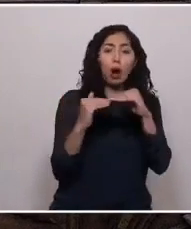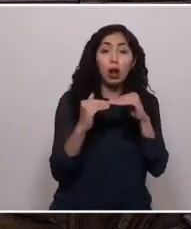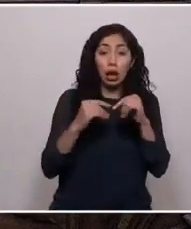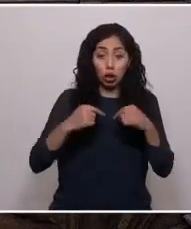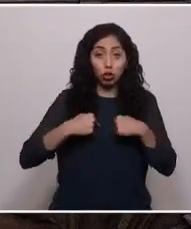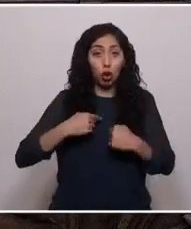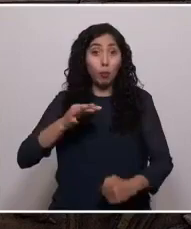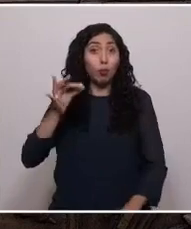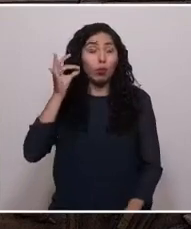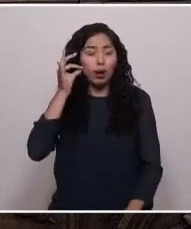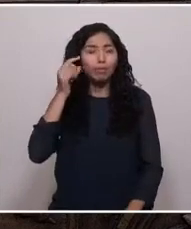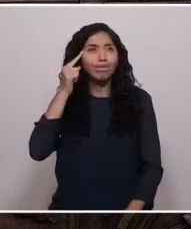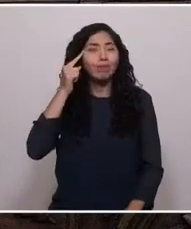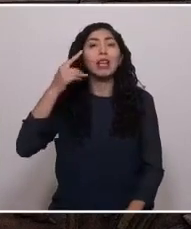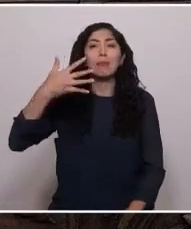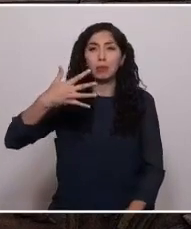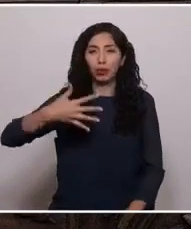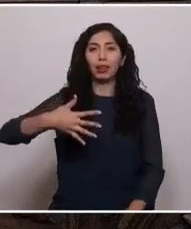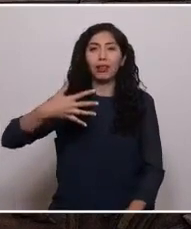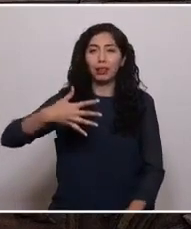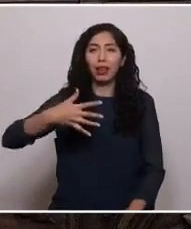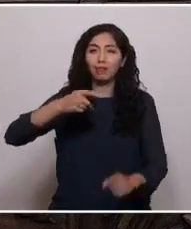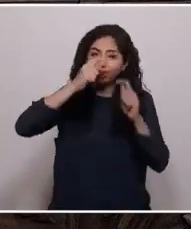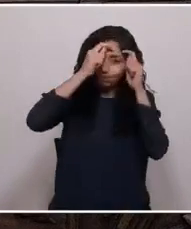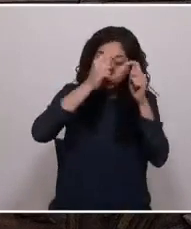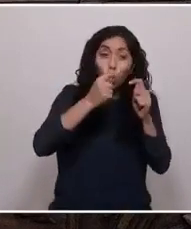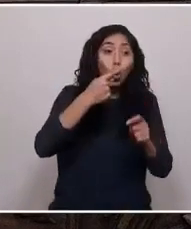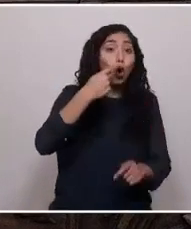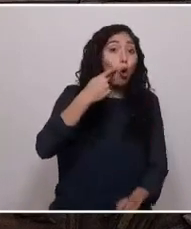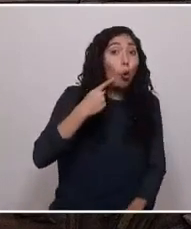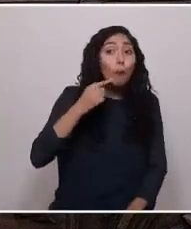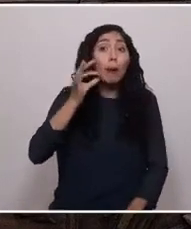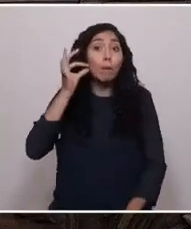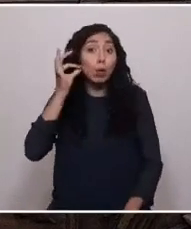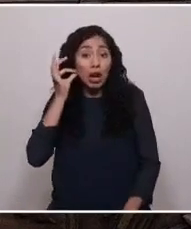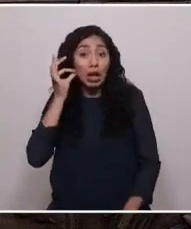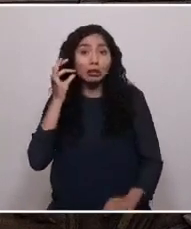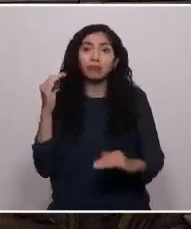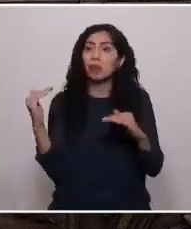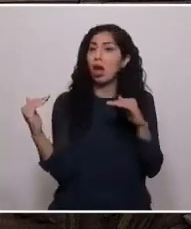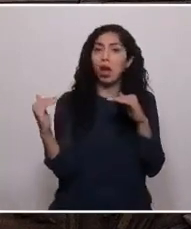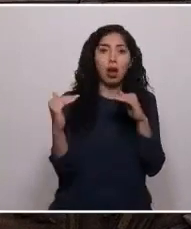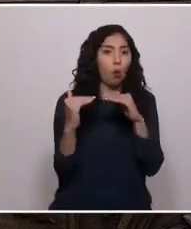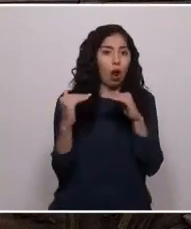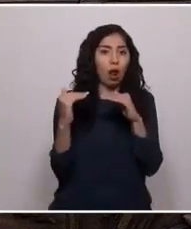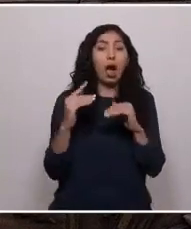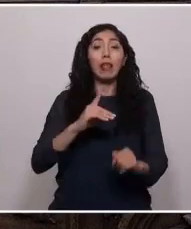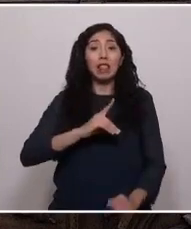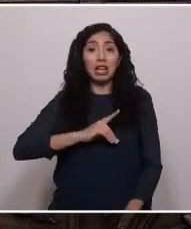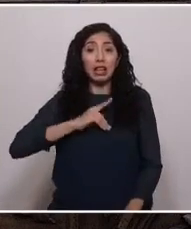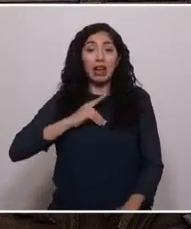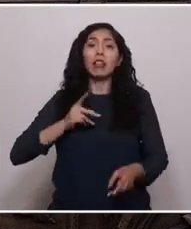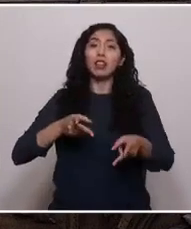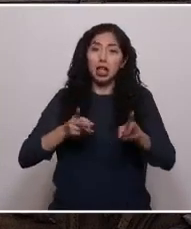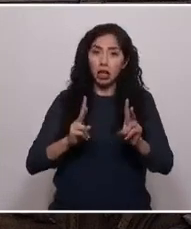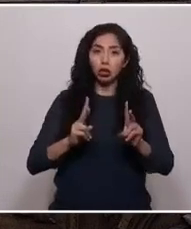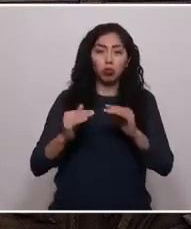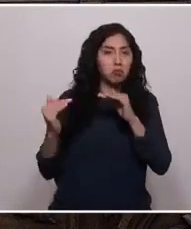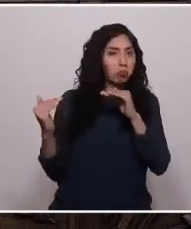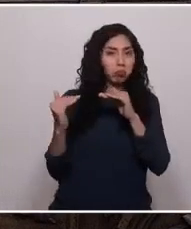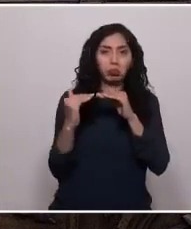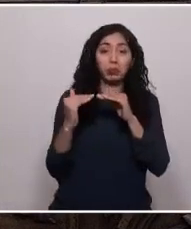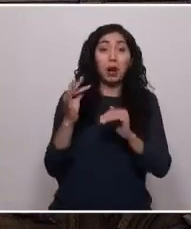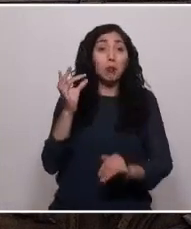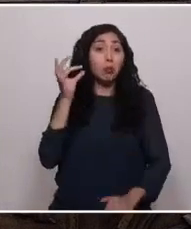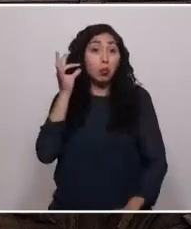creo importante reconocer que hombres y mujeres somos iguales en dignidad y derechos las mujeres